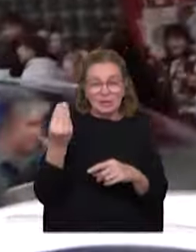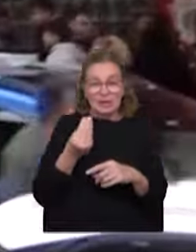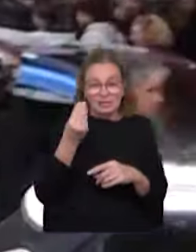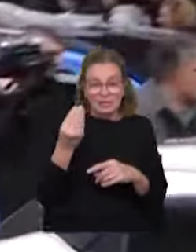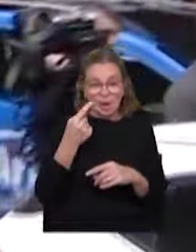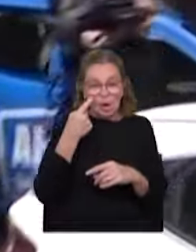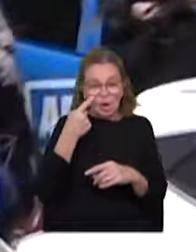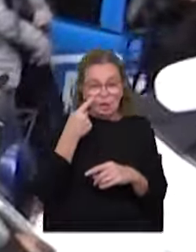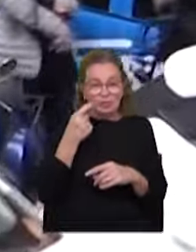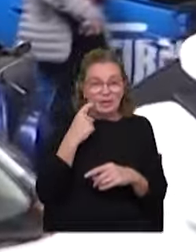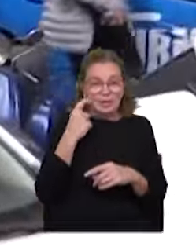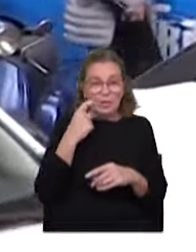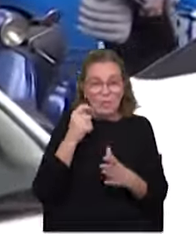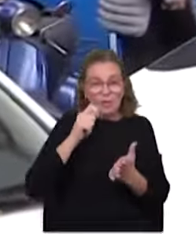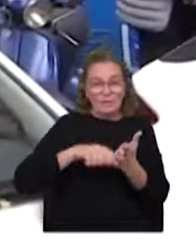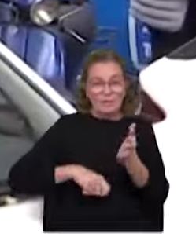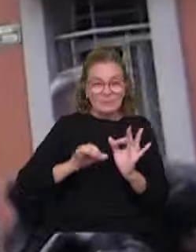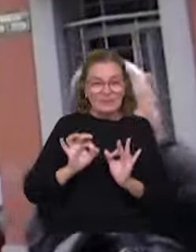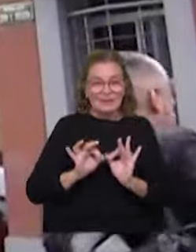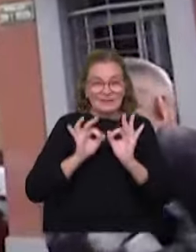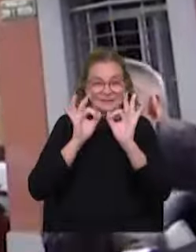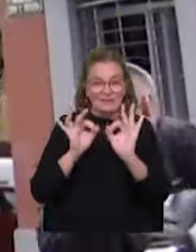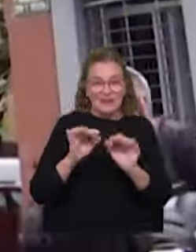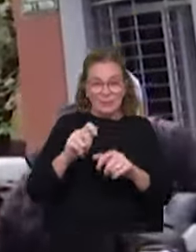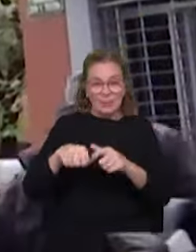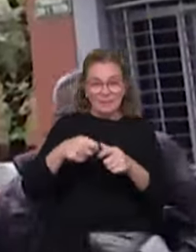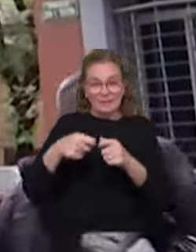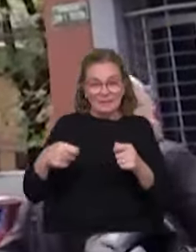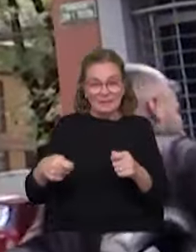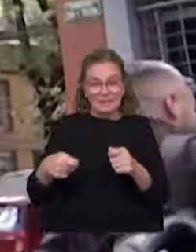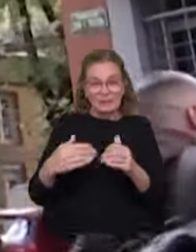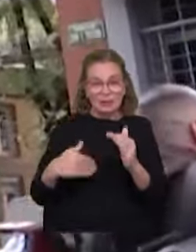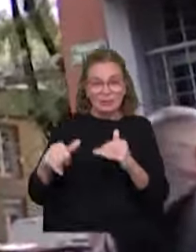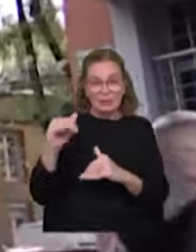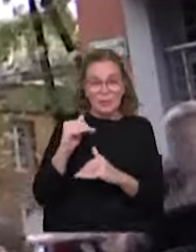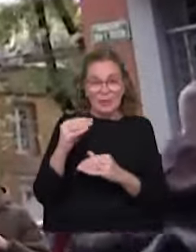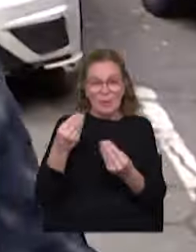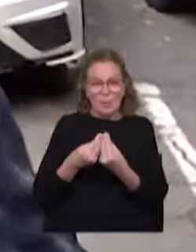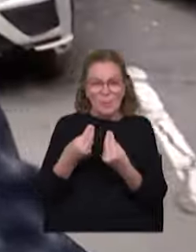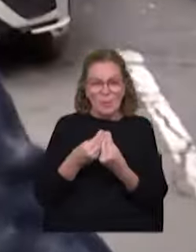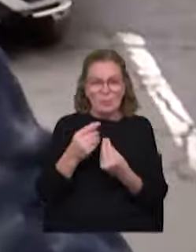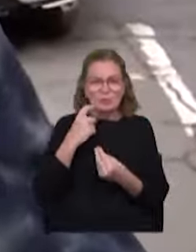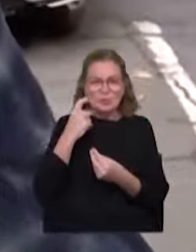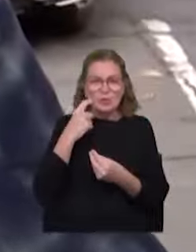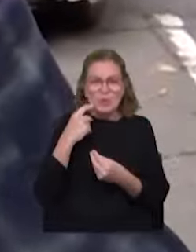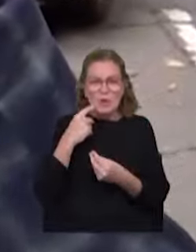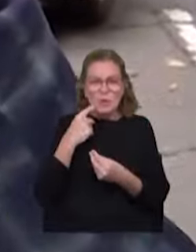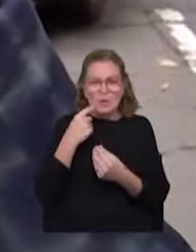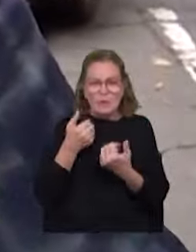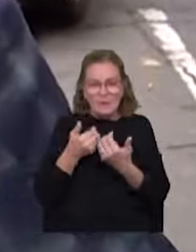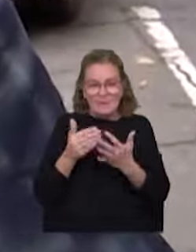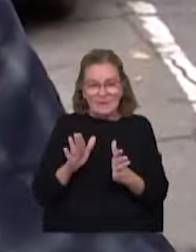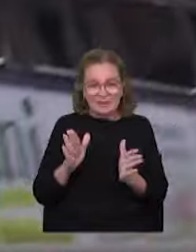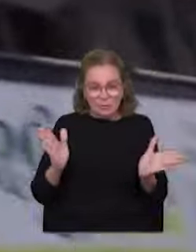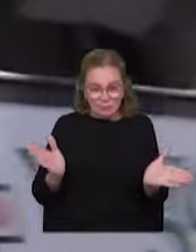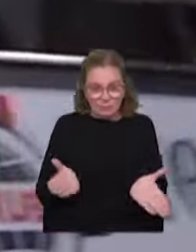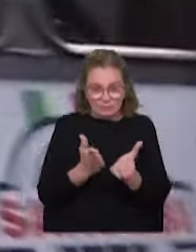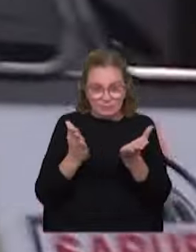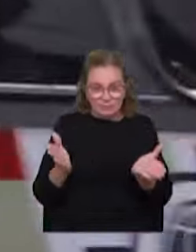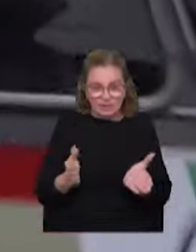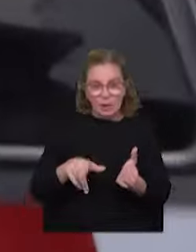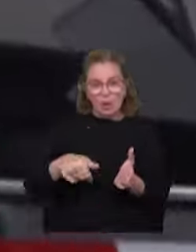conocer el número de firmas alcanzadas por el Pit cnt que superó con creces la cifra de adhesiones de iniciativas impulsadas en